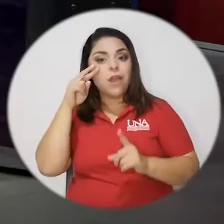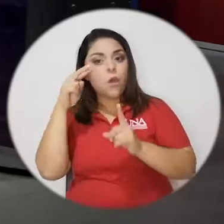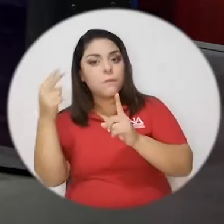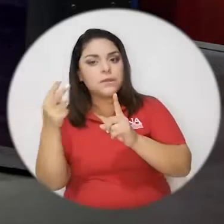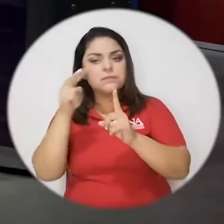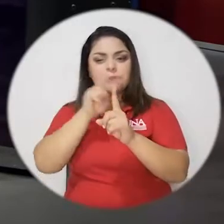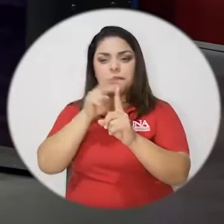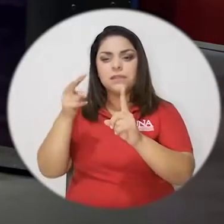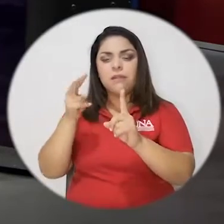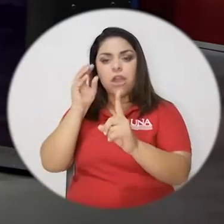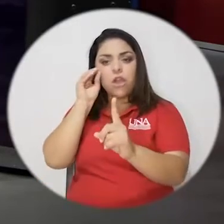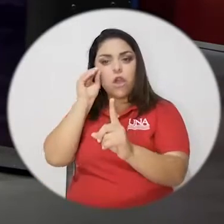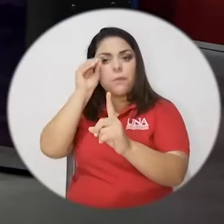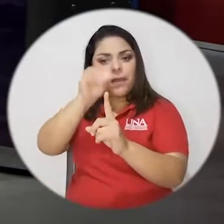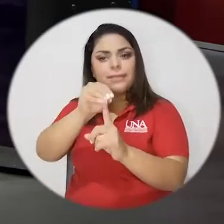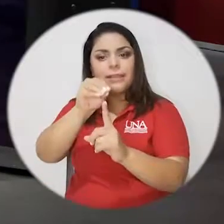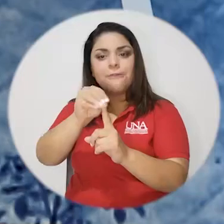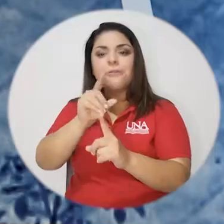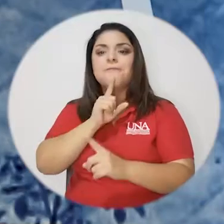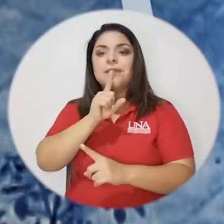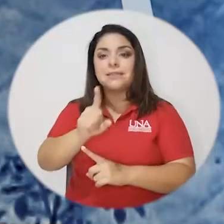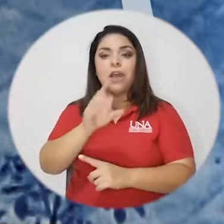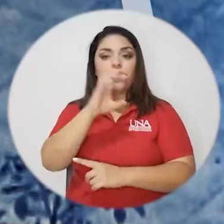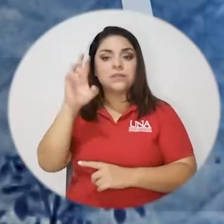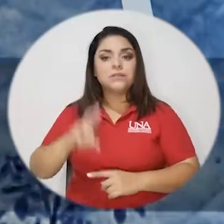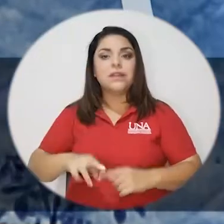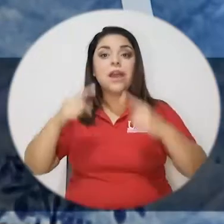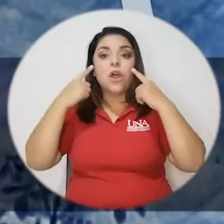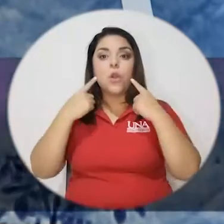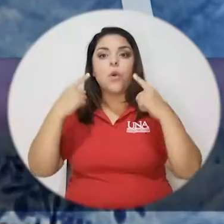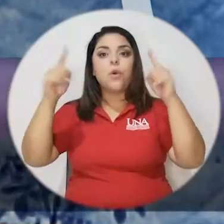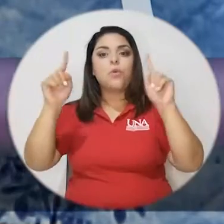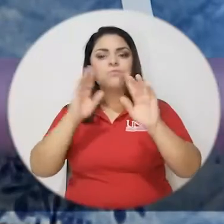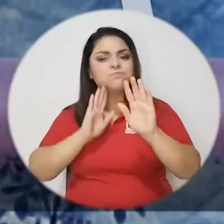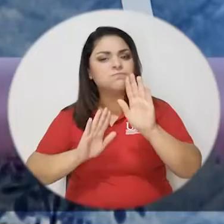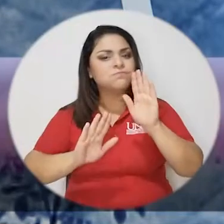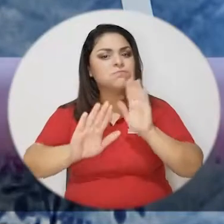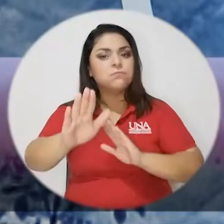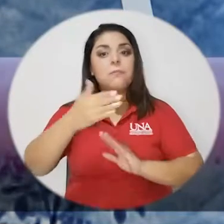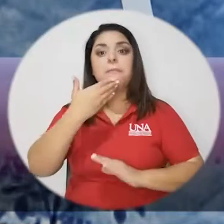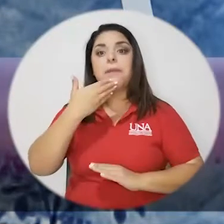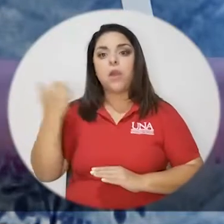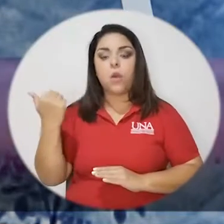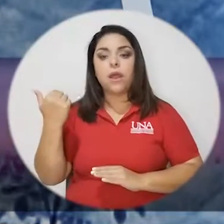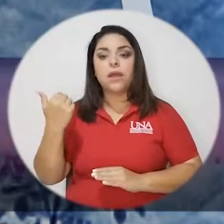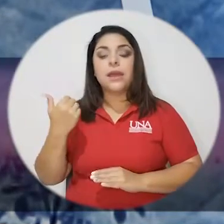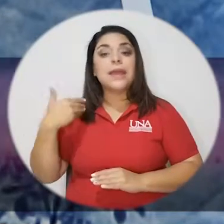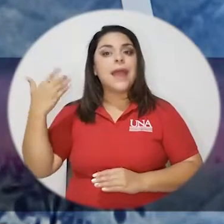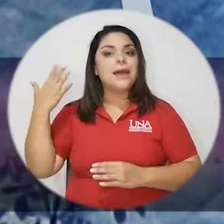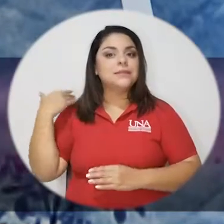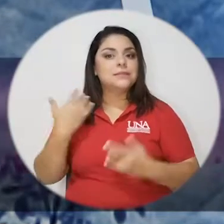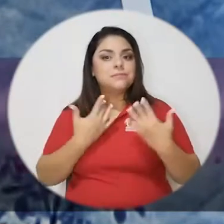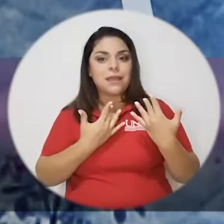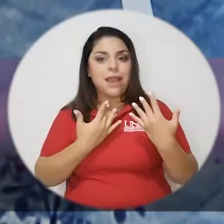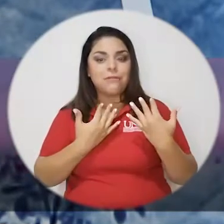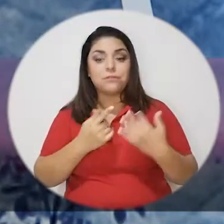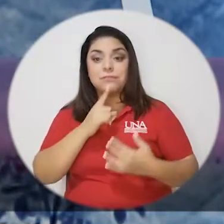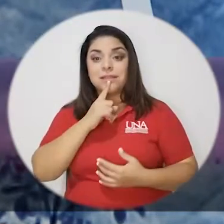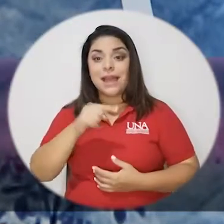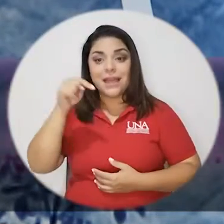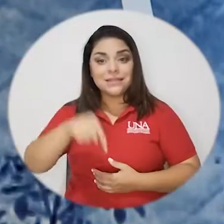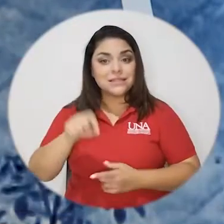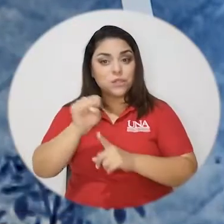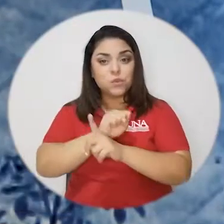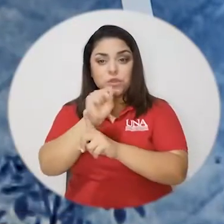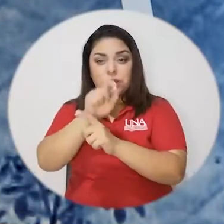ve en perspectiva y de una forma objetiva, en realidad sacamos la tarea mucho mejor de lo que podríamos haber esperado en el marco de la situación,